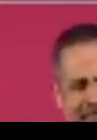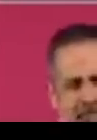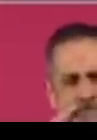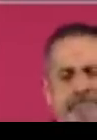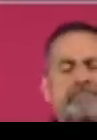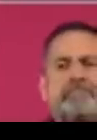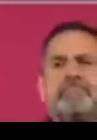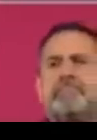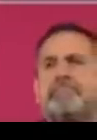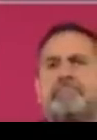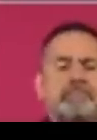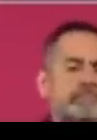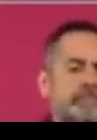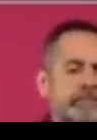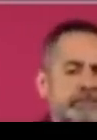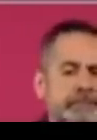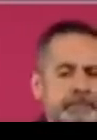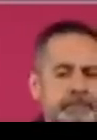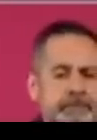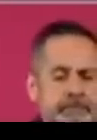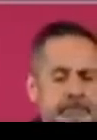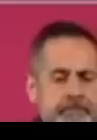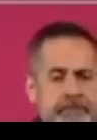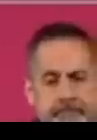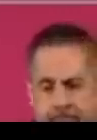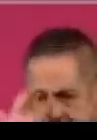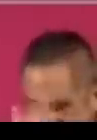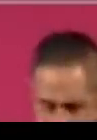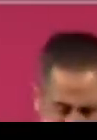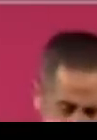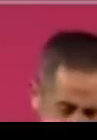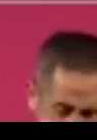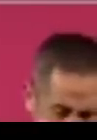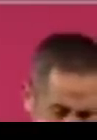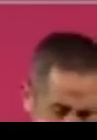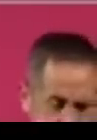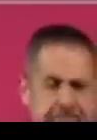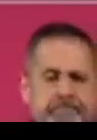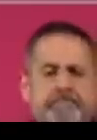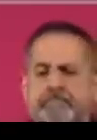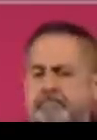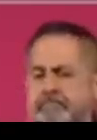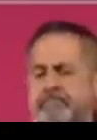es que Se revisó el caso de